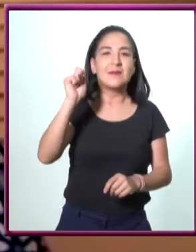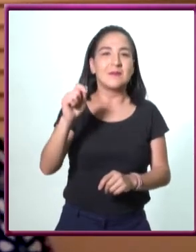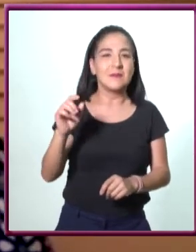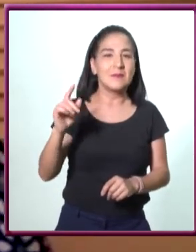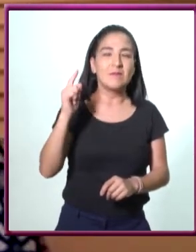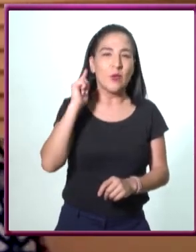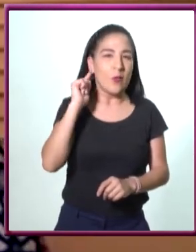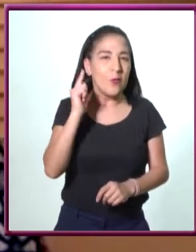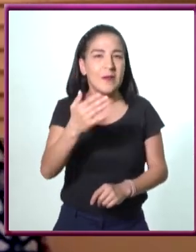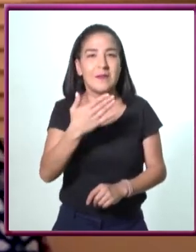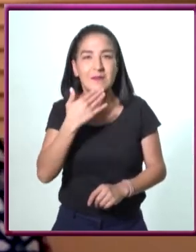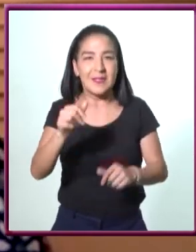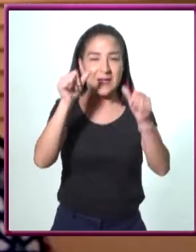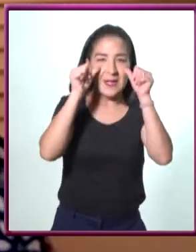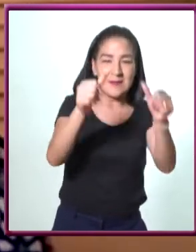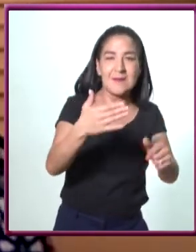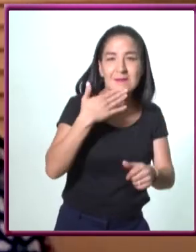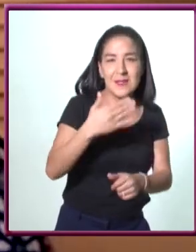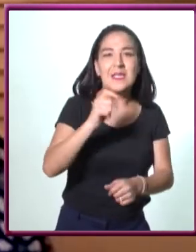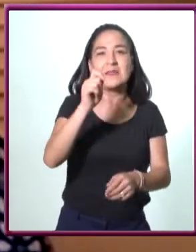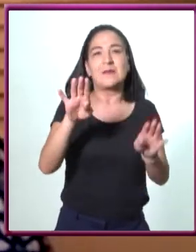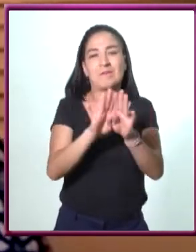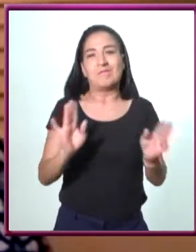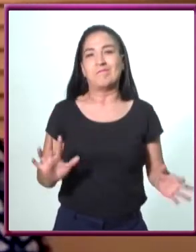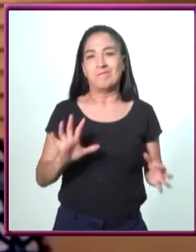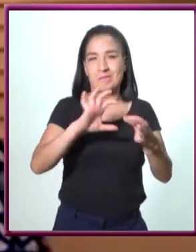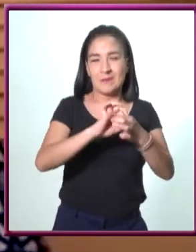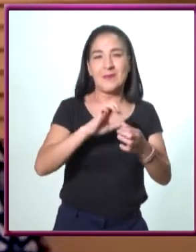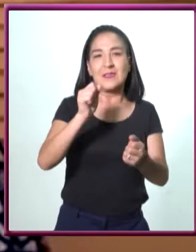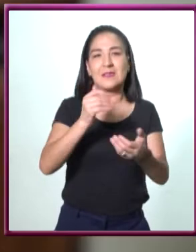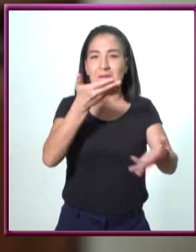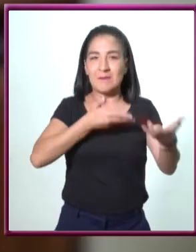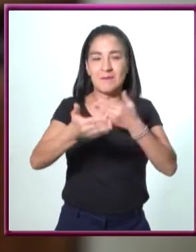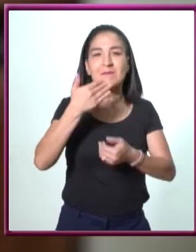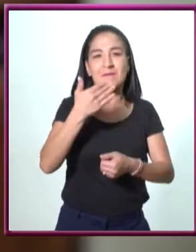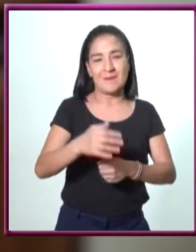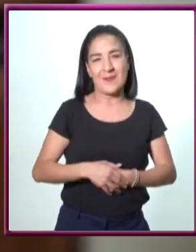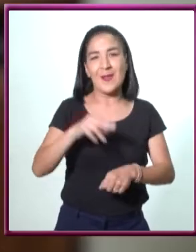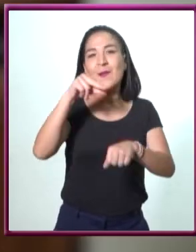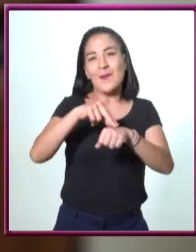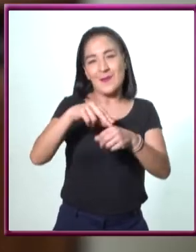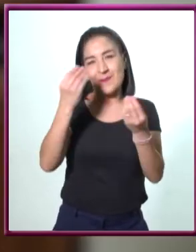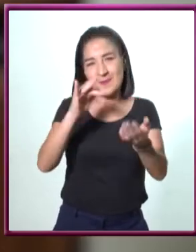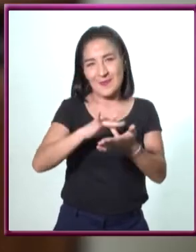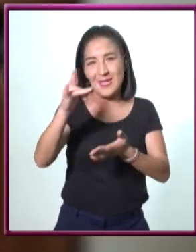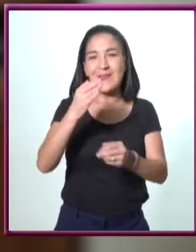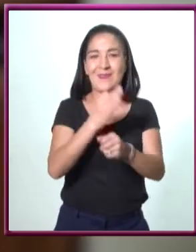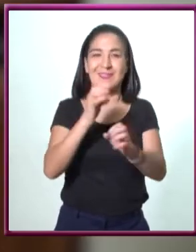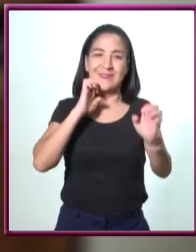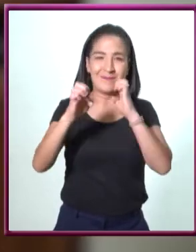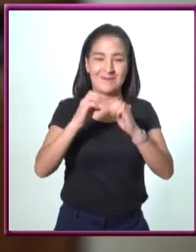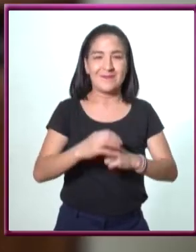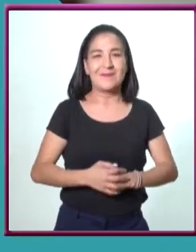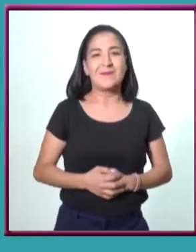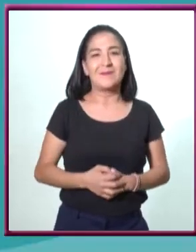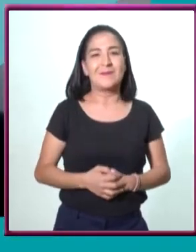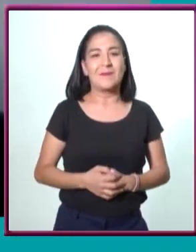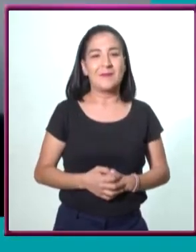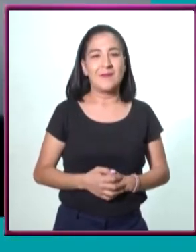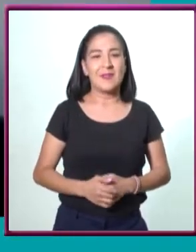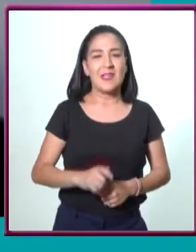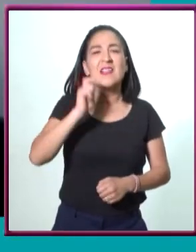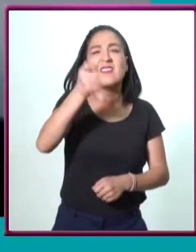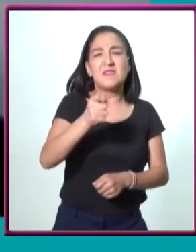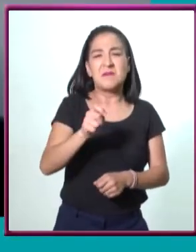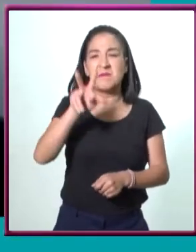podemos promover la honestidad de nuestras relaciones. Doctora, le agradezco mucho esta entrevista. ¿Qué